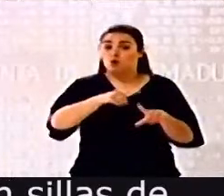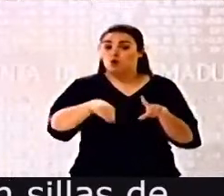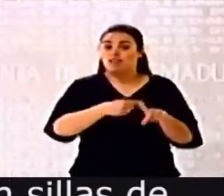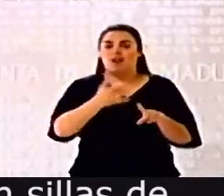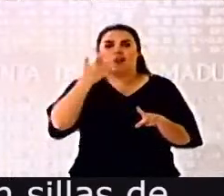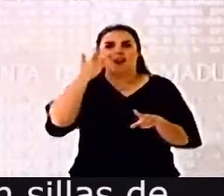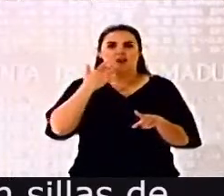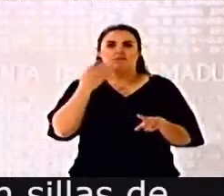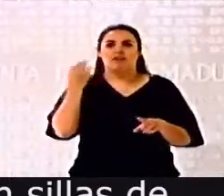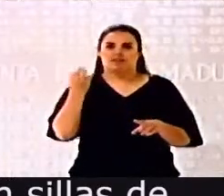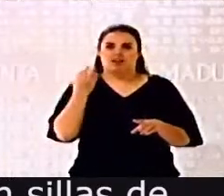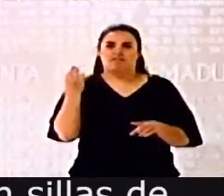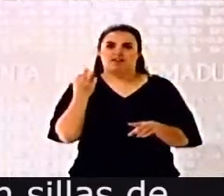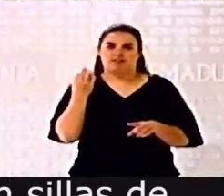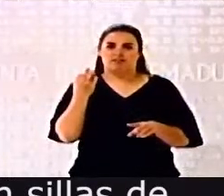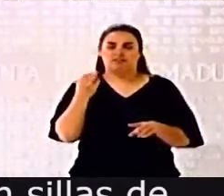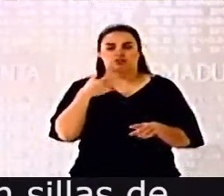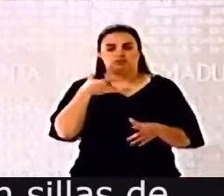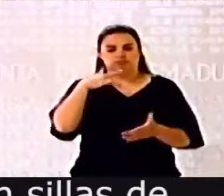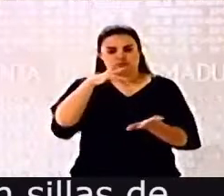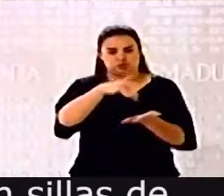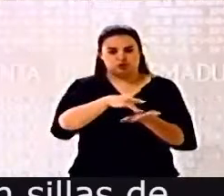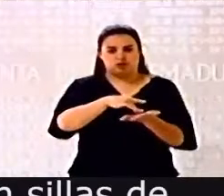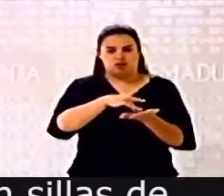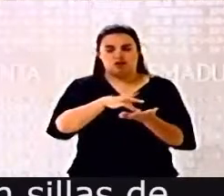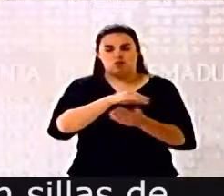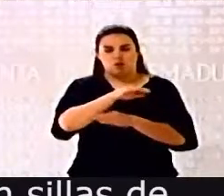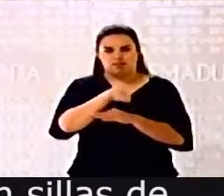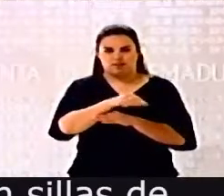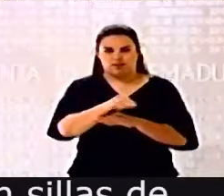carro a la llegada a la guardería.